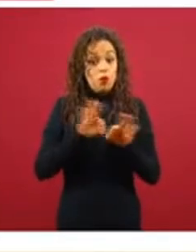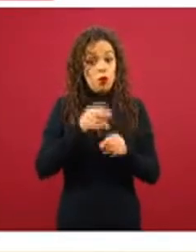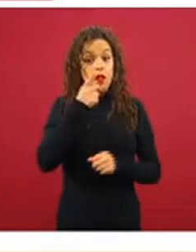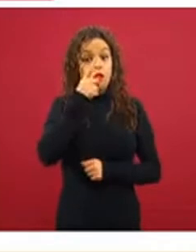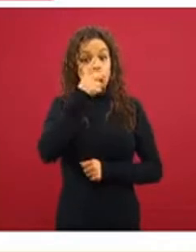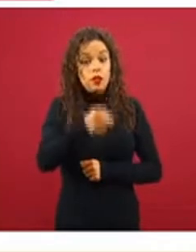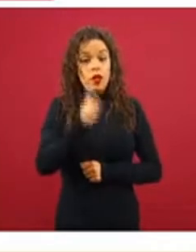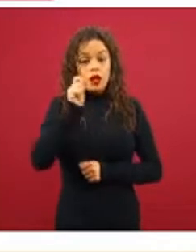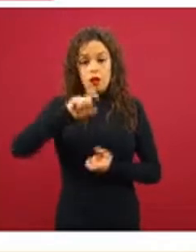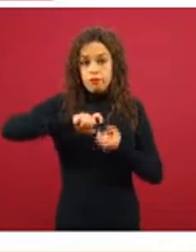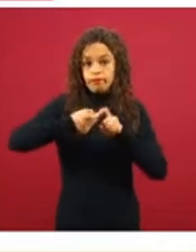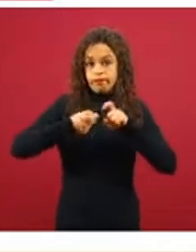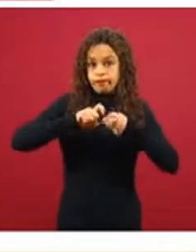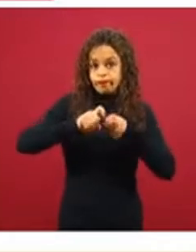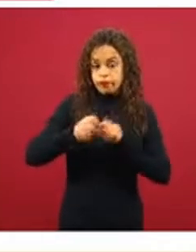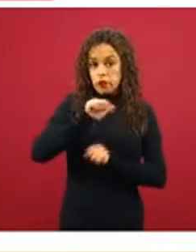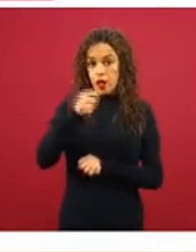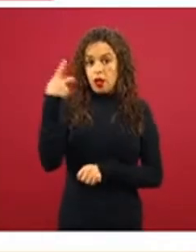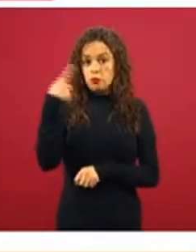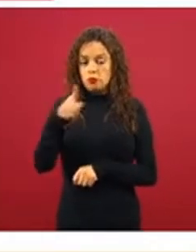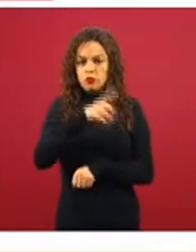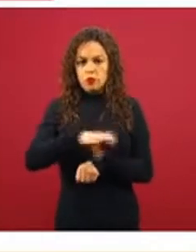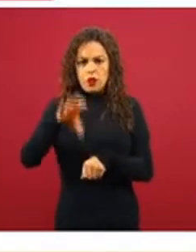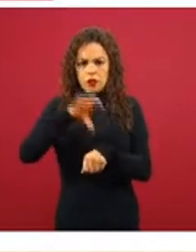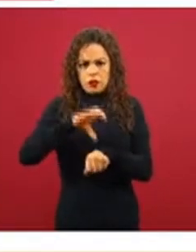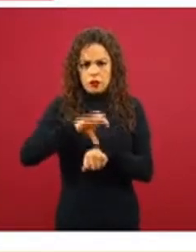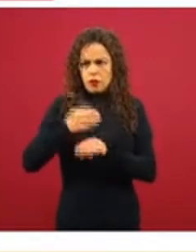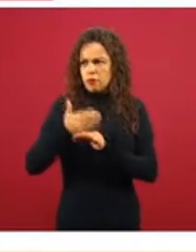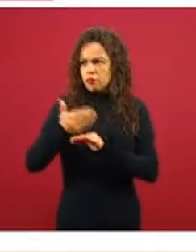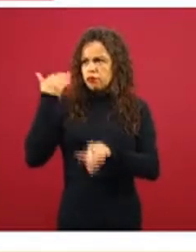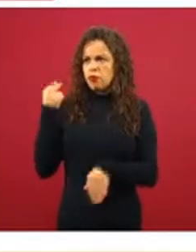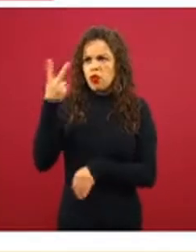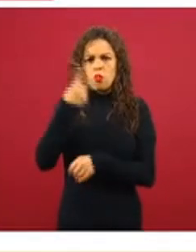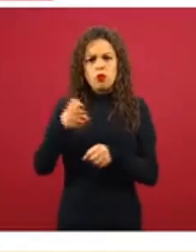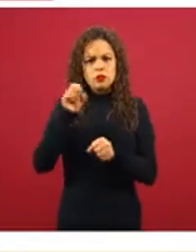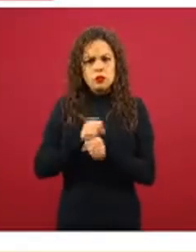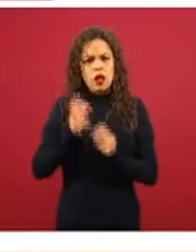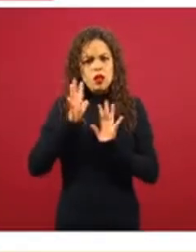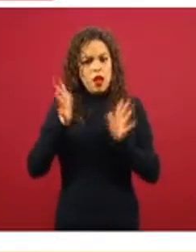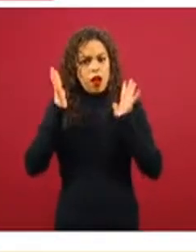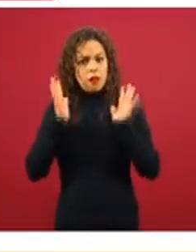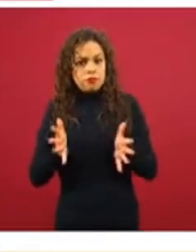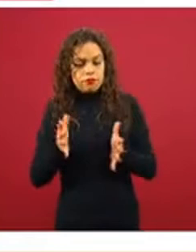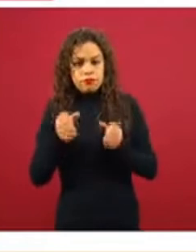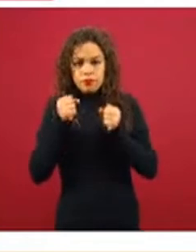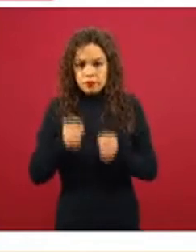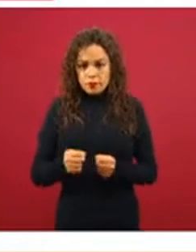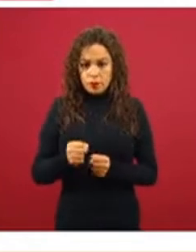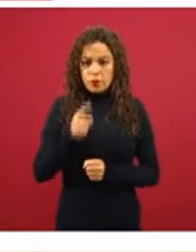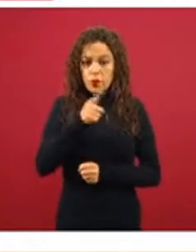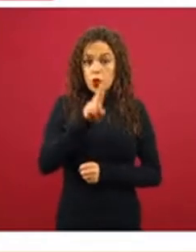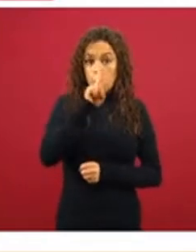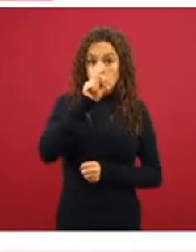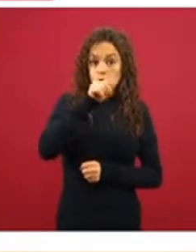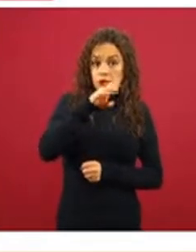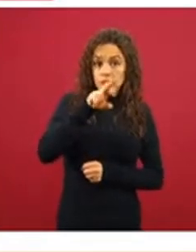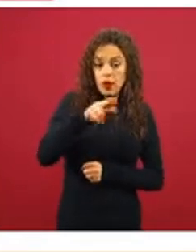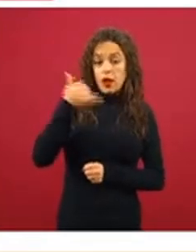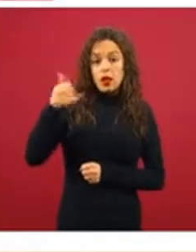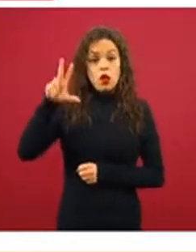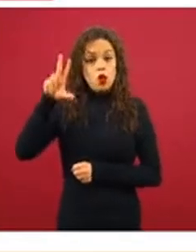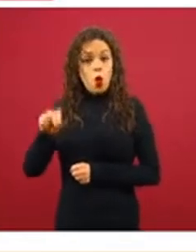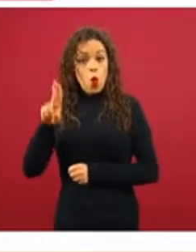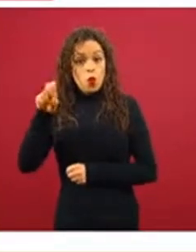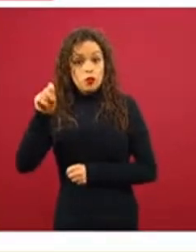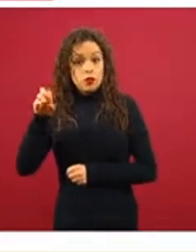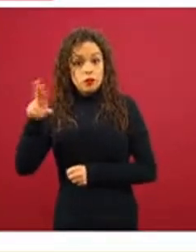clínico definido desde hace ya 2 semanas, tanto las unidades USMER como no USMER también muestrean al 100% de